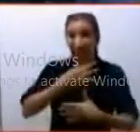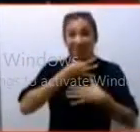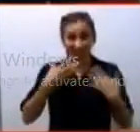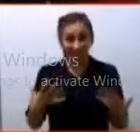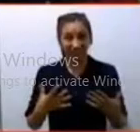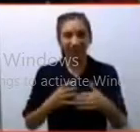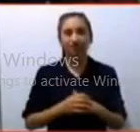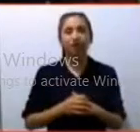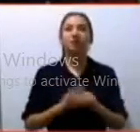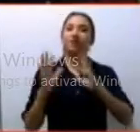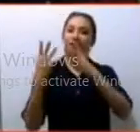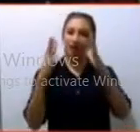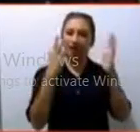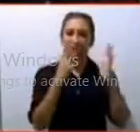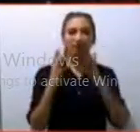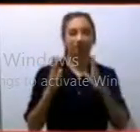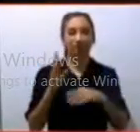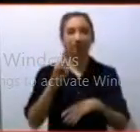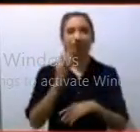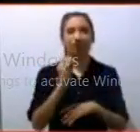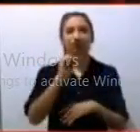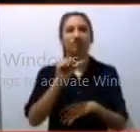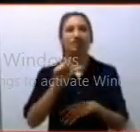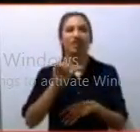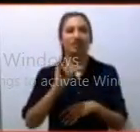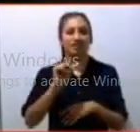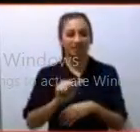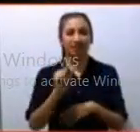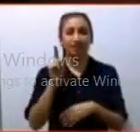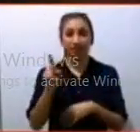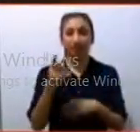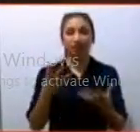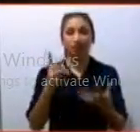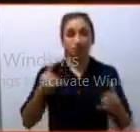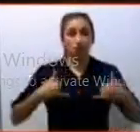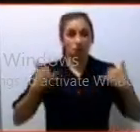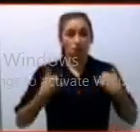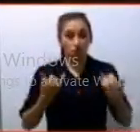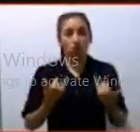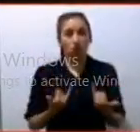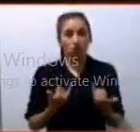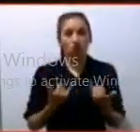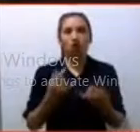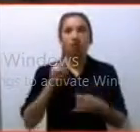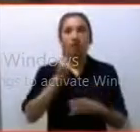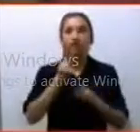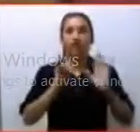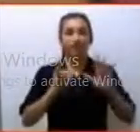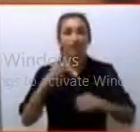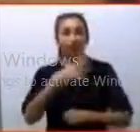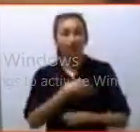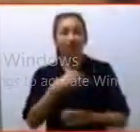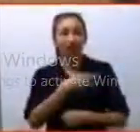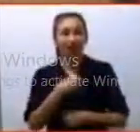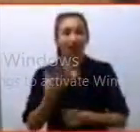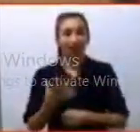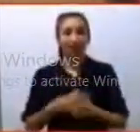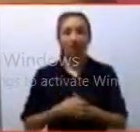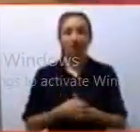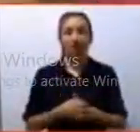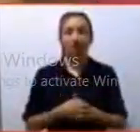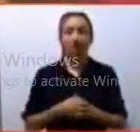Un fuerte aplauso para Rosalía, porque es una joven madre de familia, 26 años, en